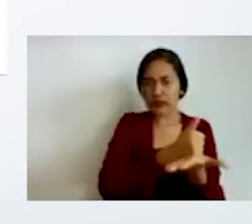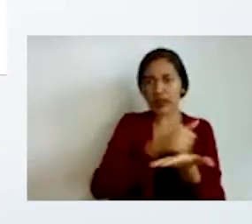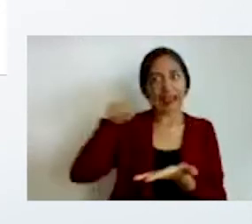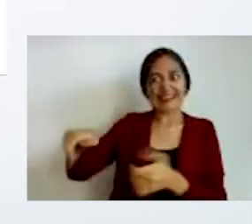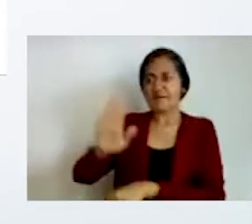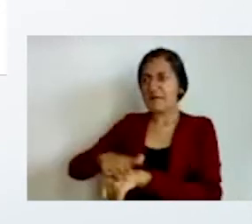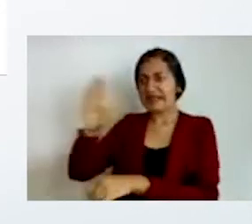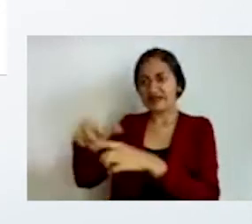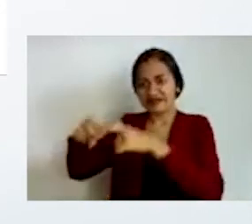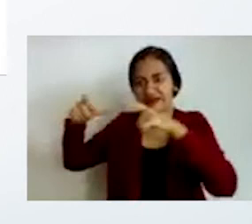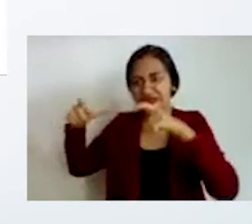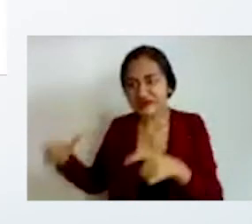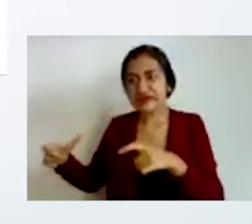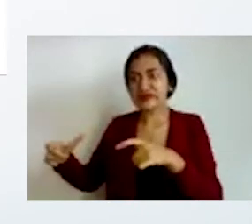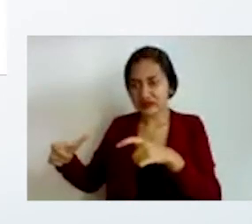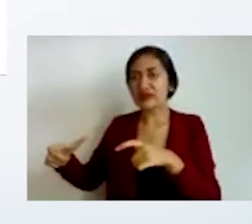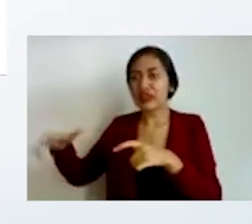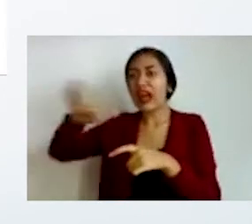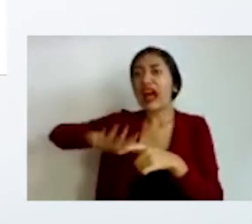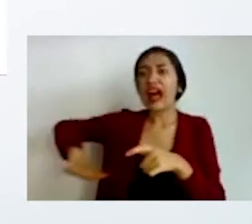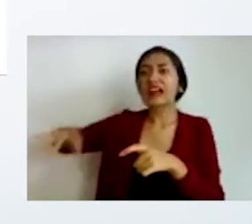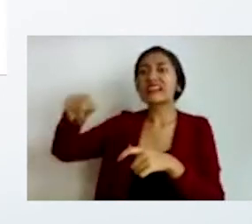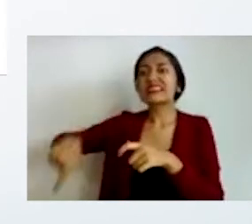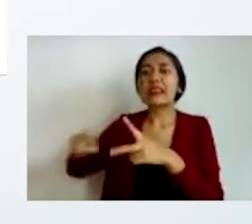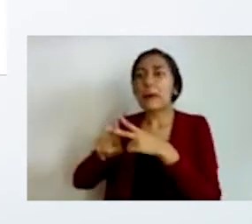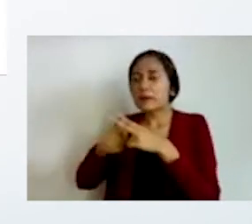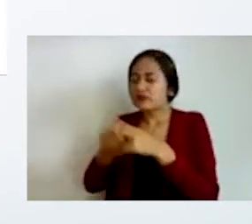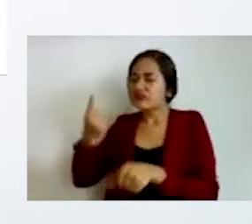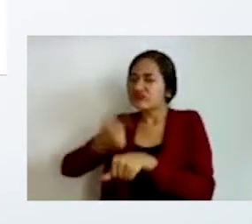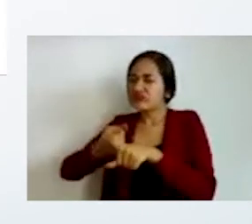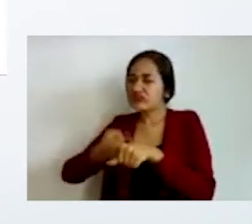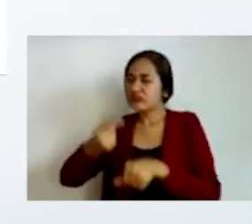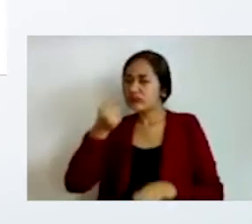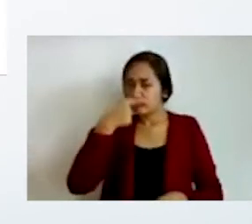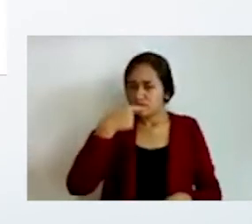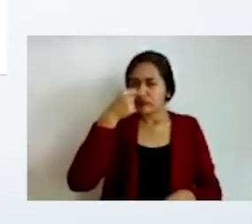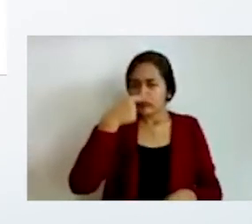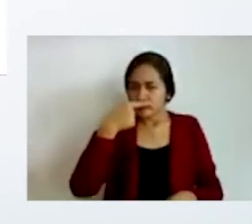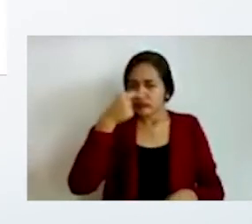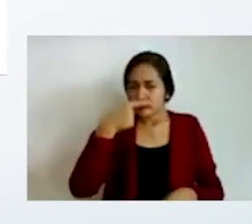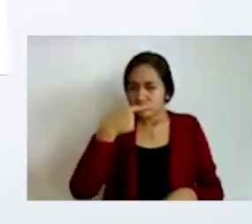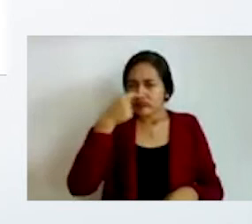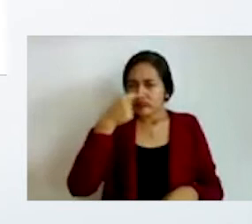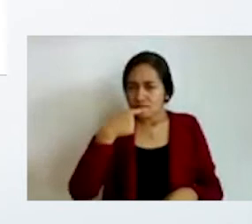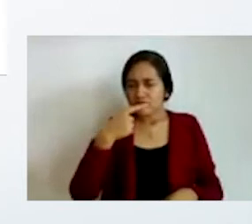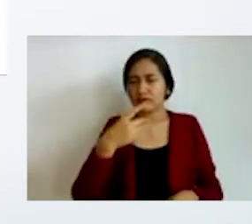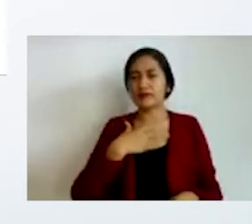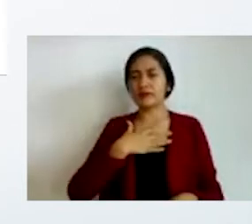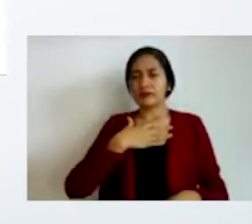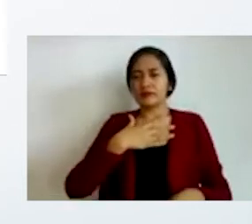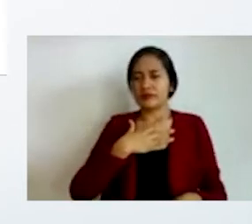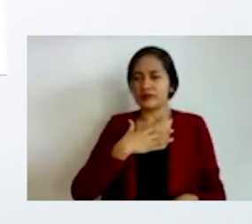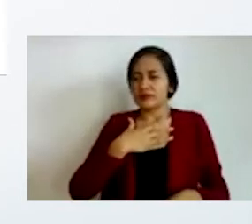de una enfermedad respiratoria que muy rápidamente condujeron al descubrimiento de que